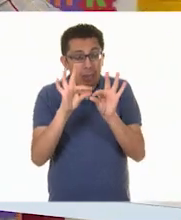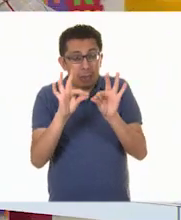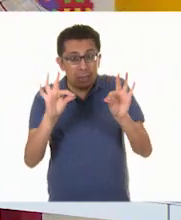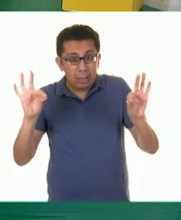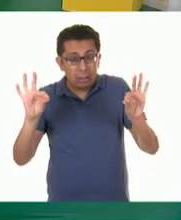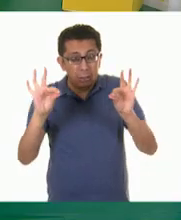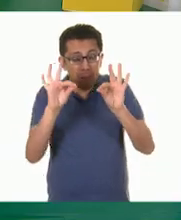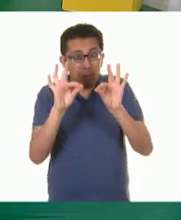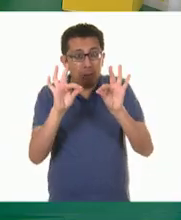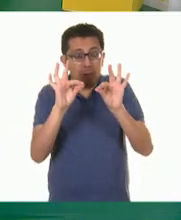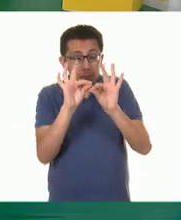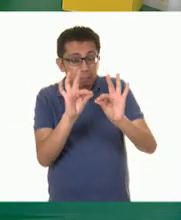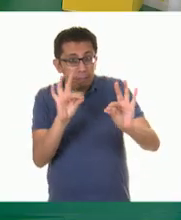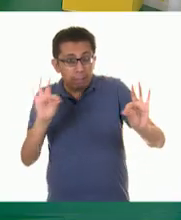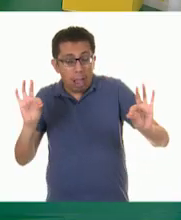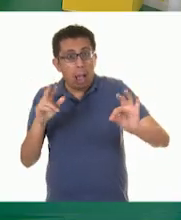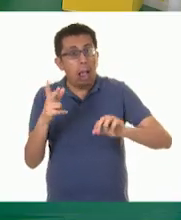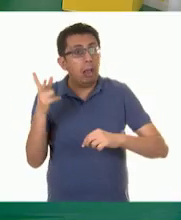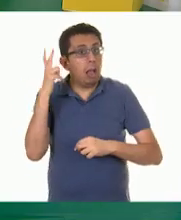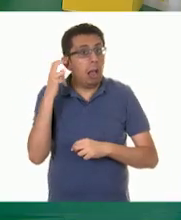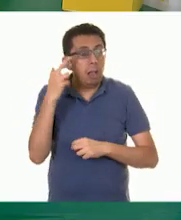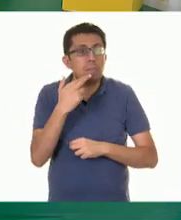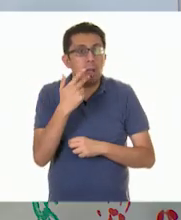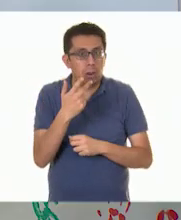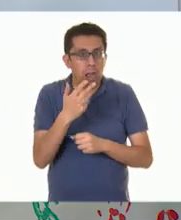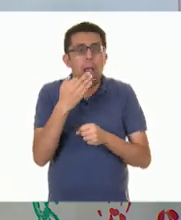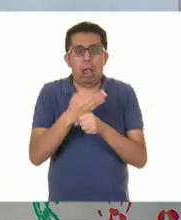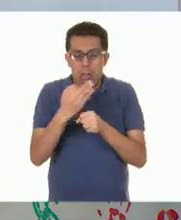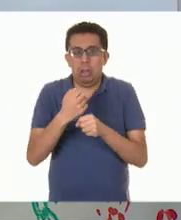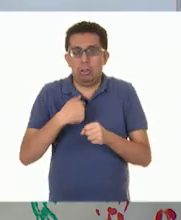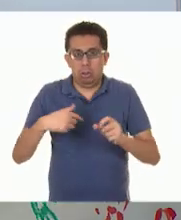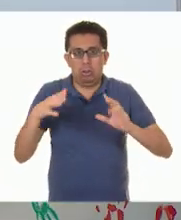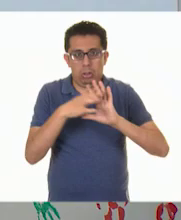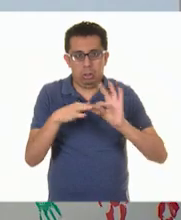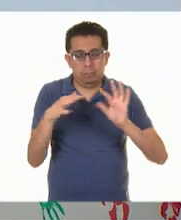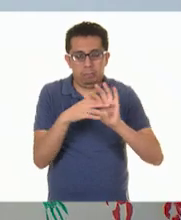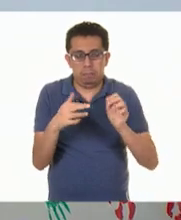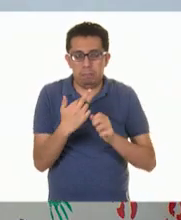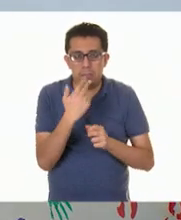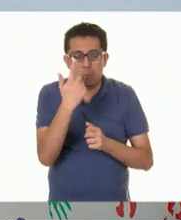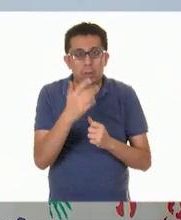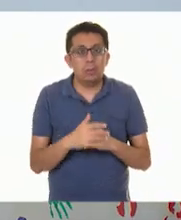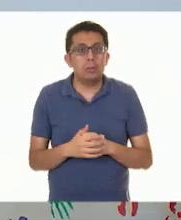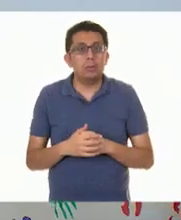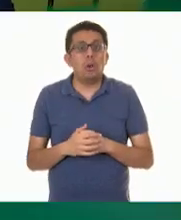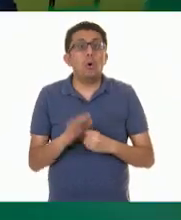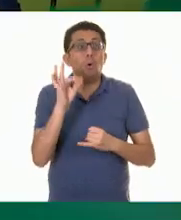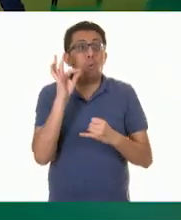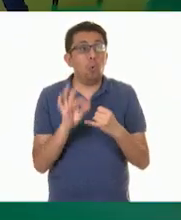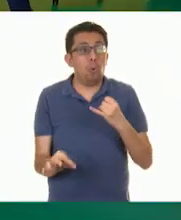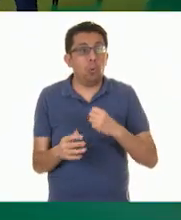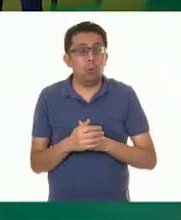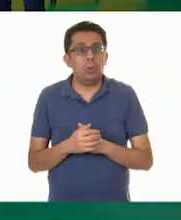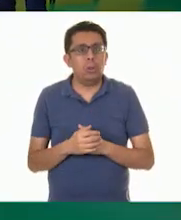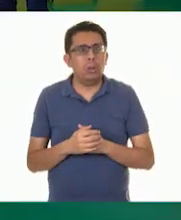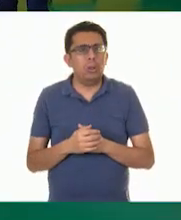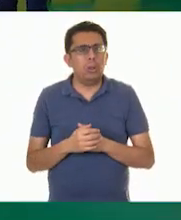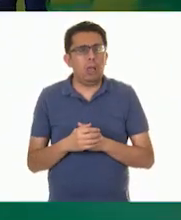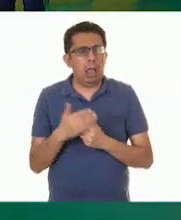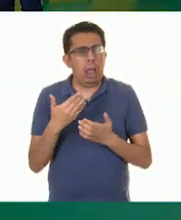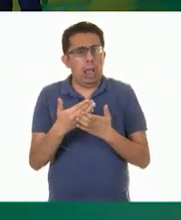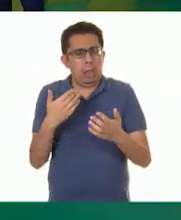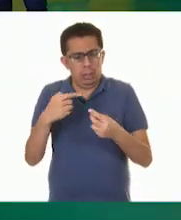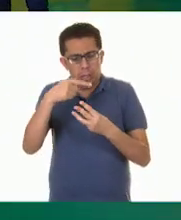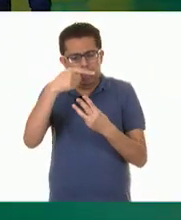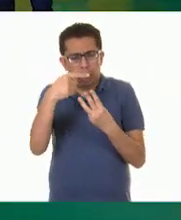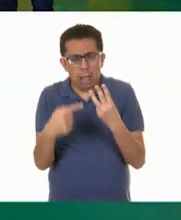Y ahorita les voy a decir por qué tiene que estar estirado y no holgado. A ver. Y vamos con el último. Oye, de los 3 que hemos probado,